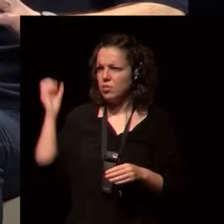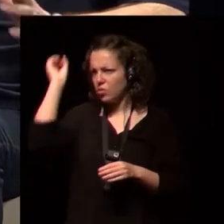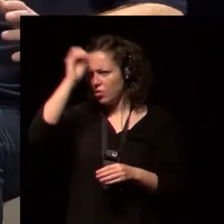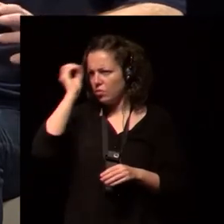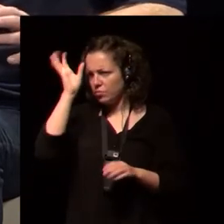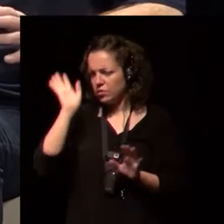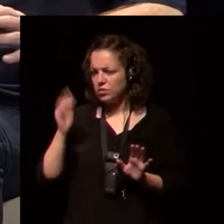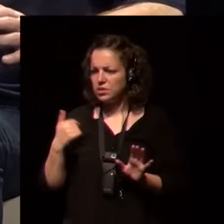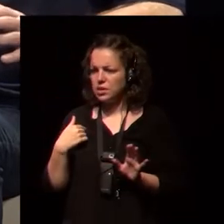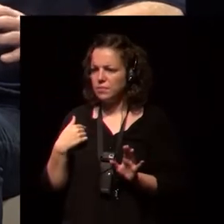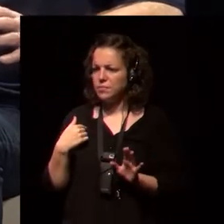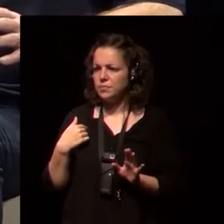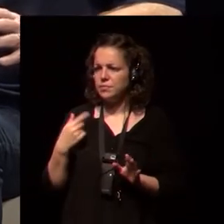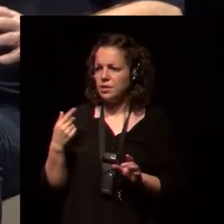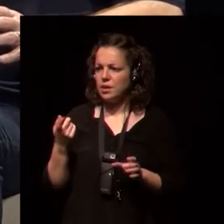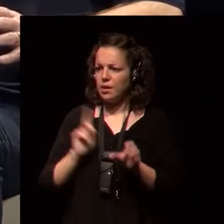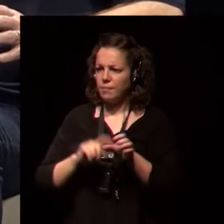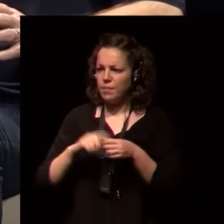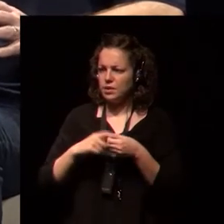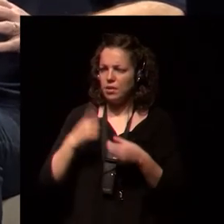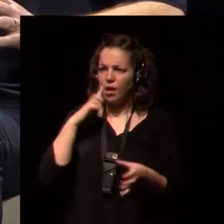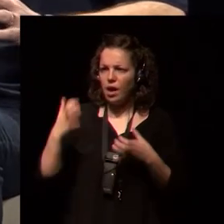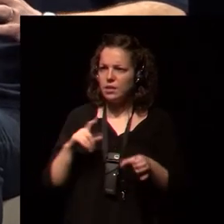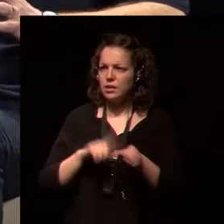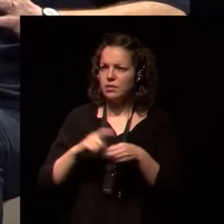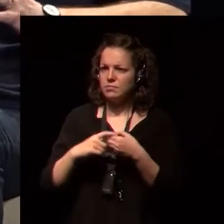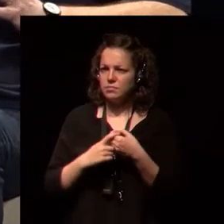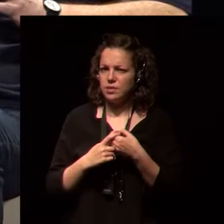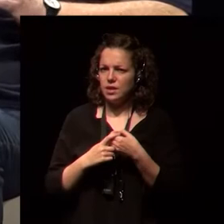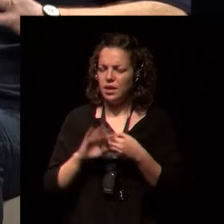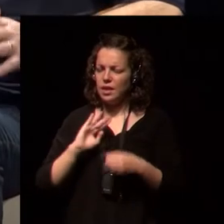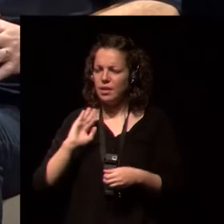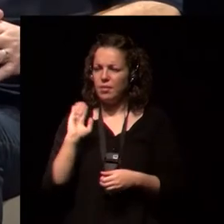es que el impacto de nuestra participación en el arte